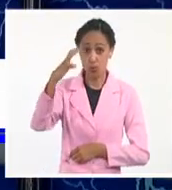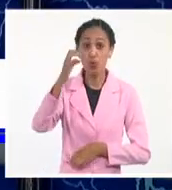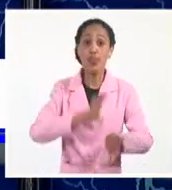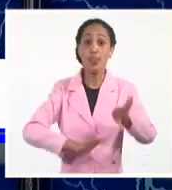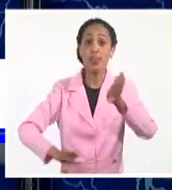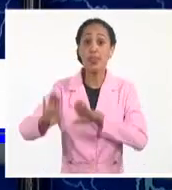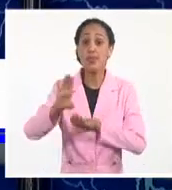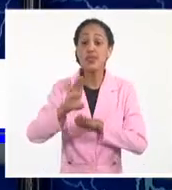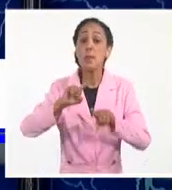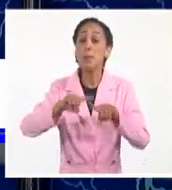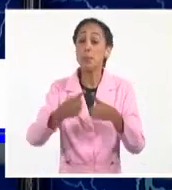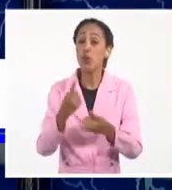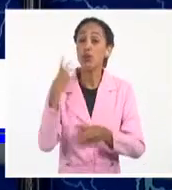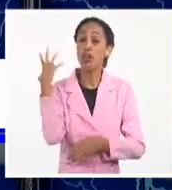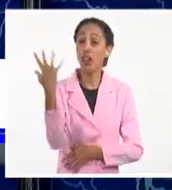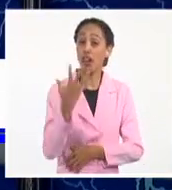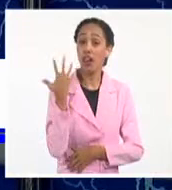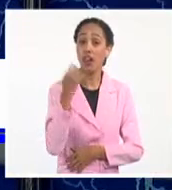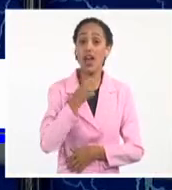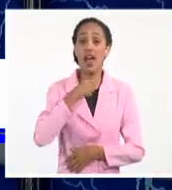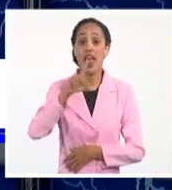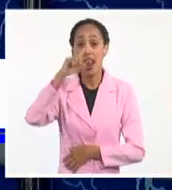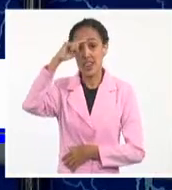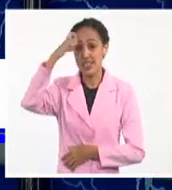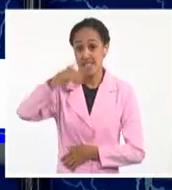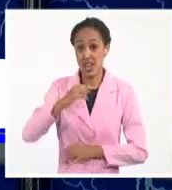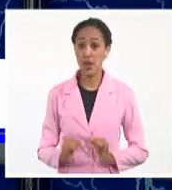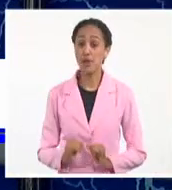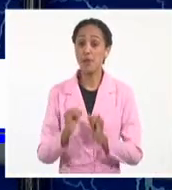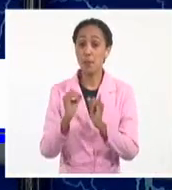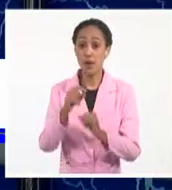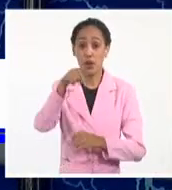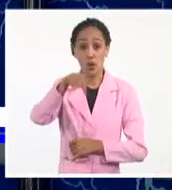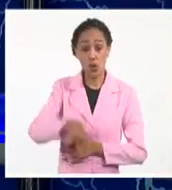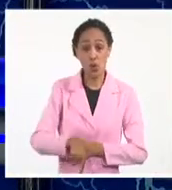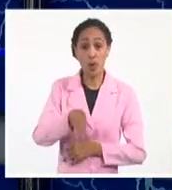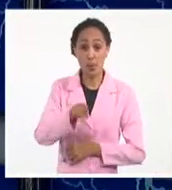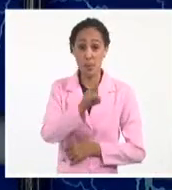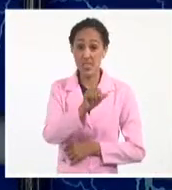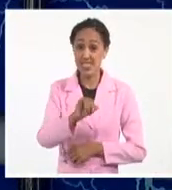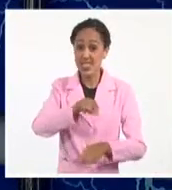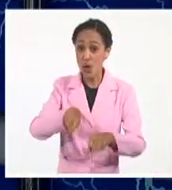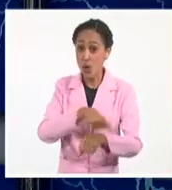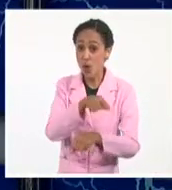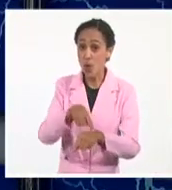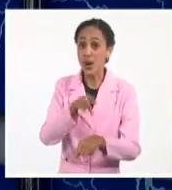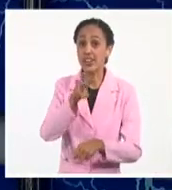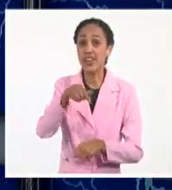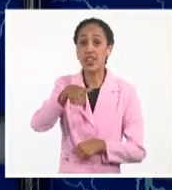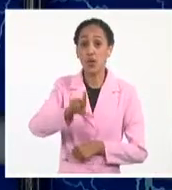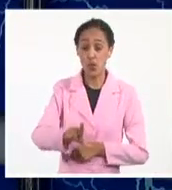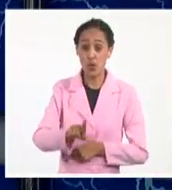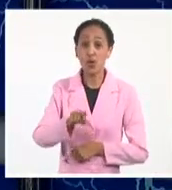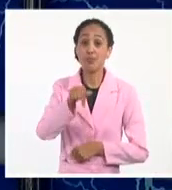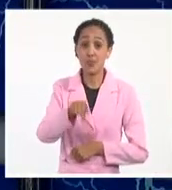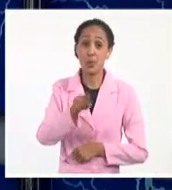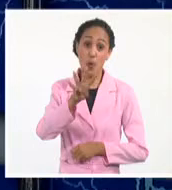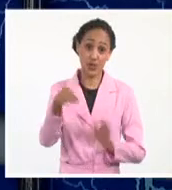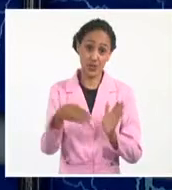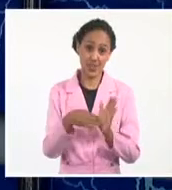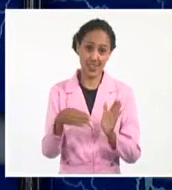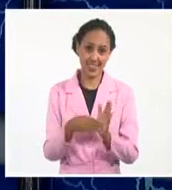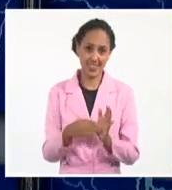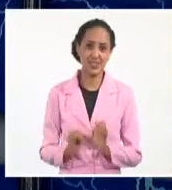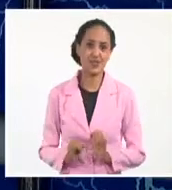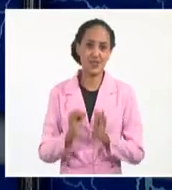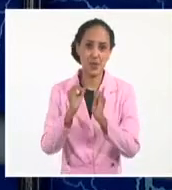sobre la tormenta tropical Elsa, emitida a las 16 horas de este 3 de julio de 2021. De acuerdo con la